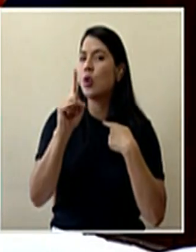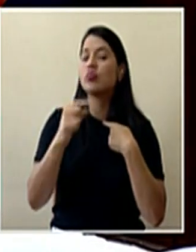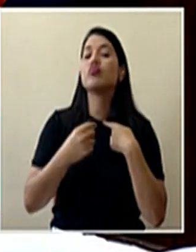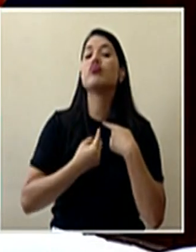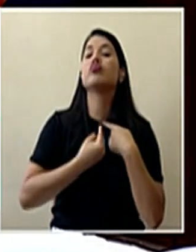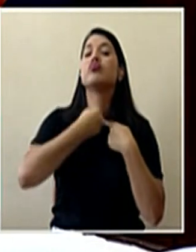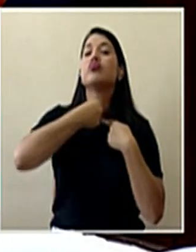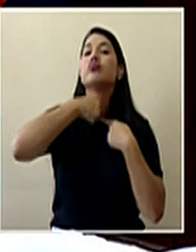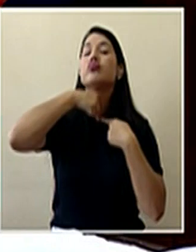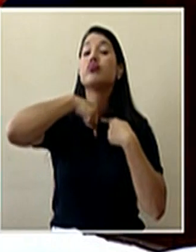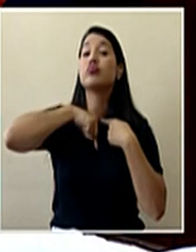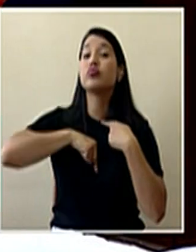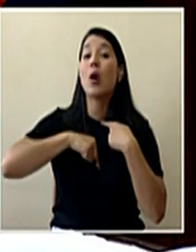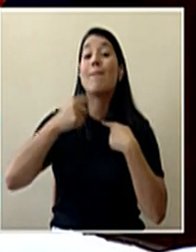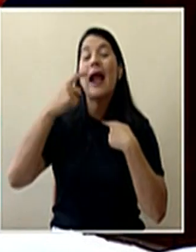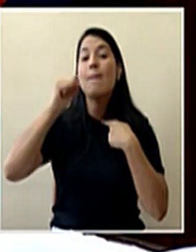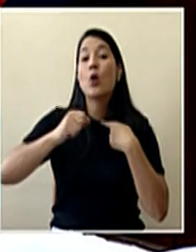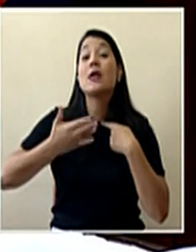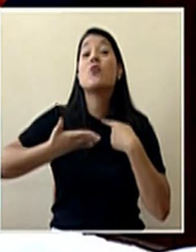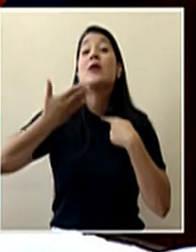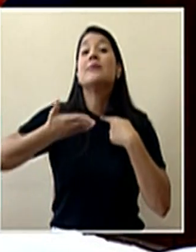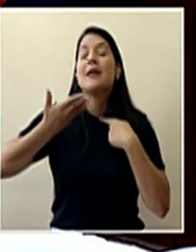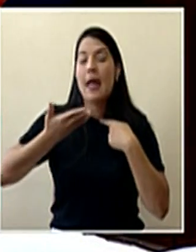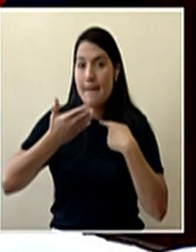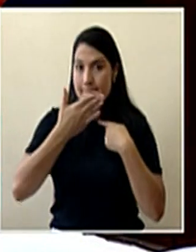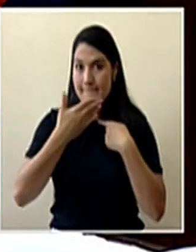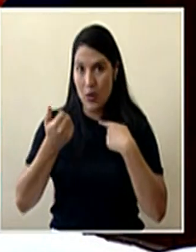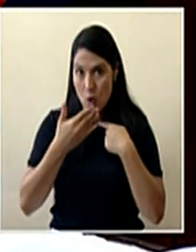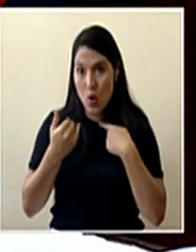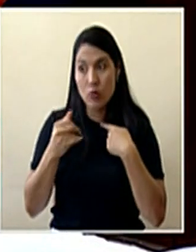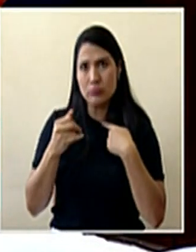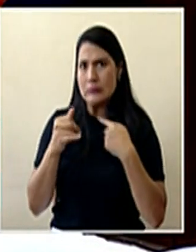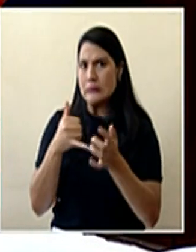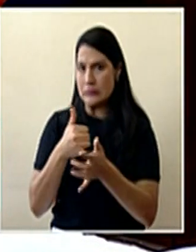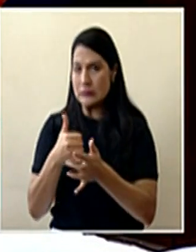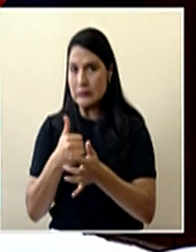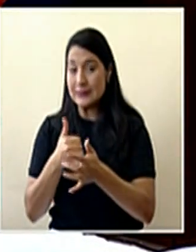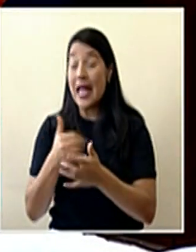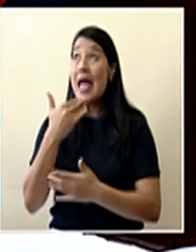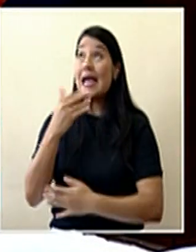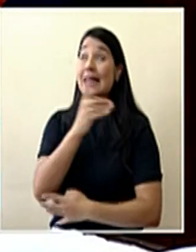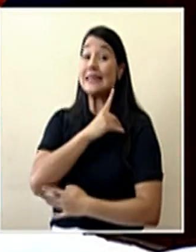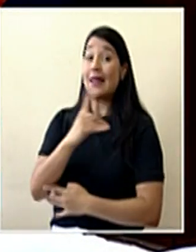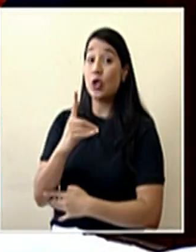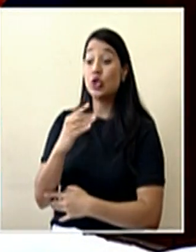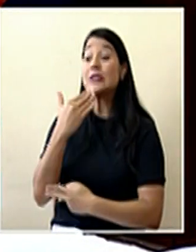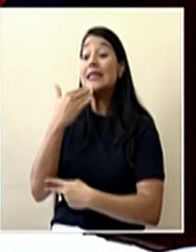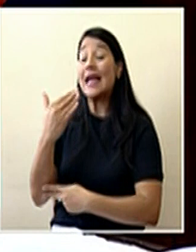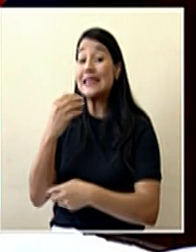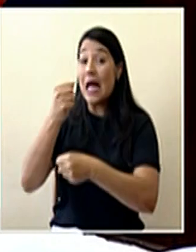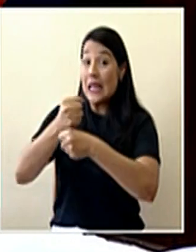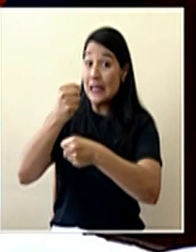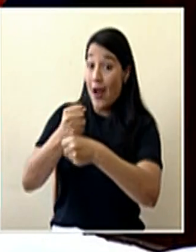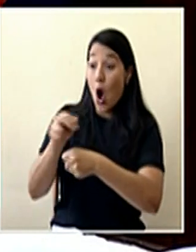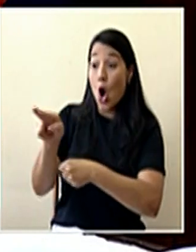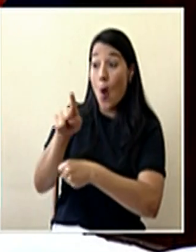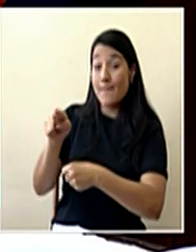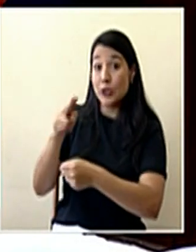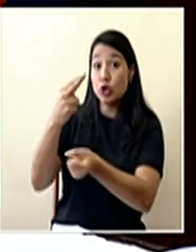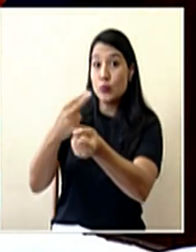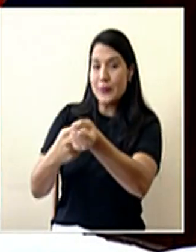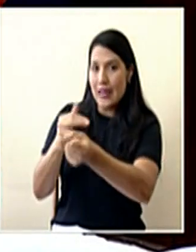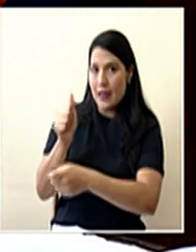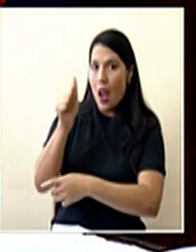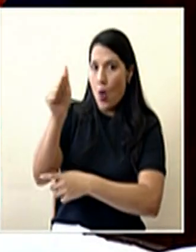pudiera respirar mejor. Ella, gracias a Dios y gracias a todo el trabajo que realizaron los compañeros del Hospital de Alajuela, a quienes les presento